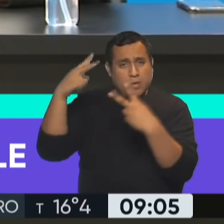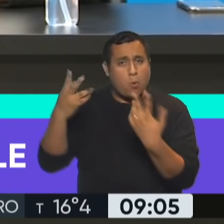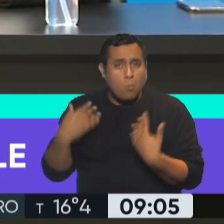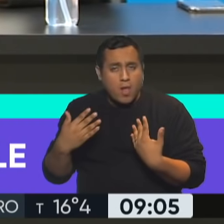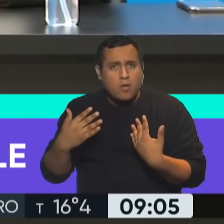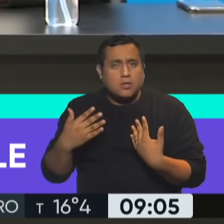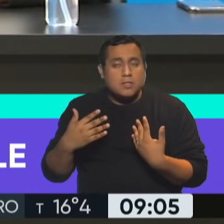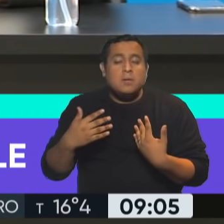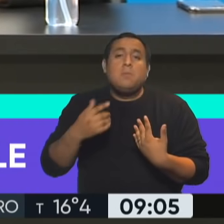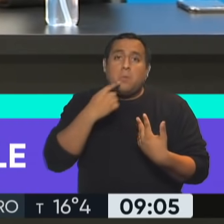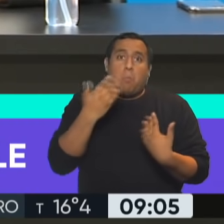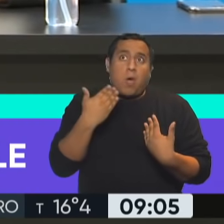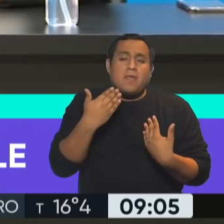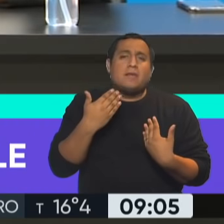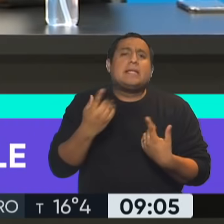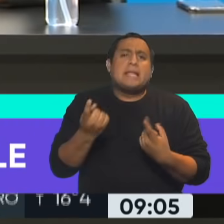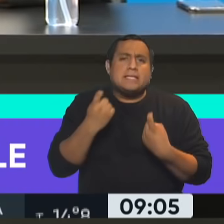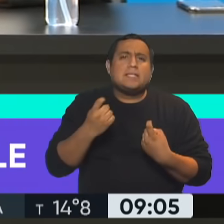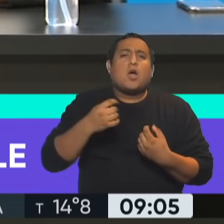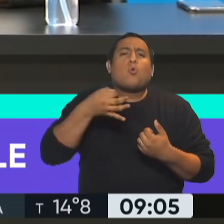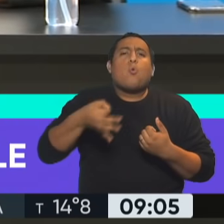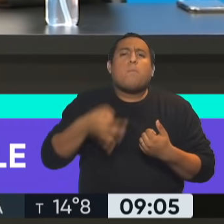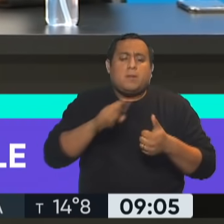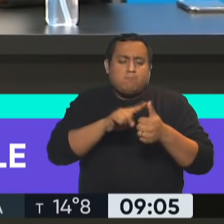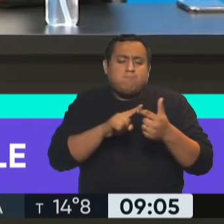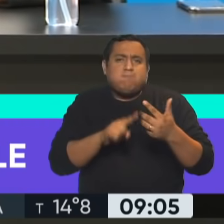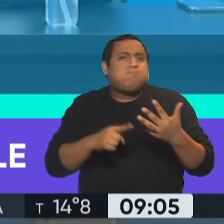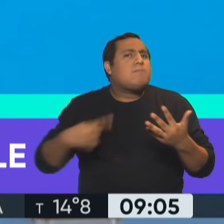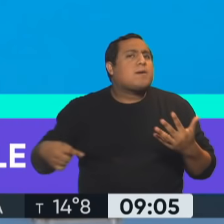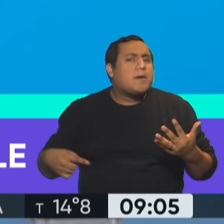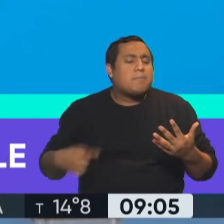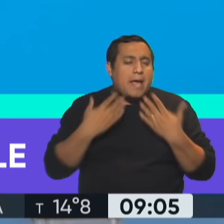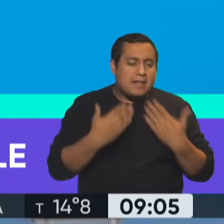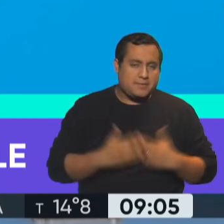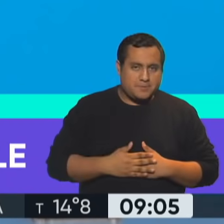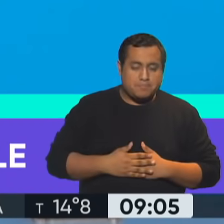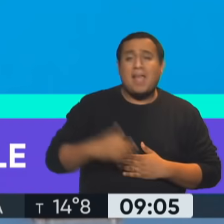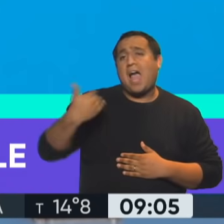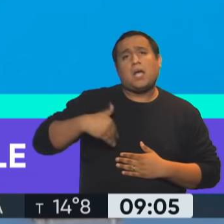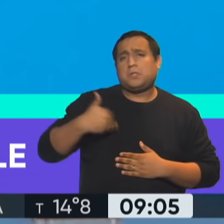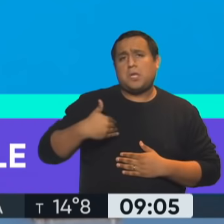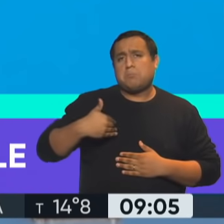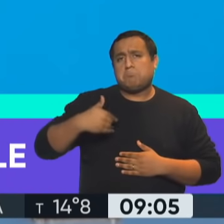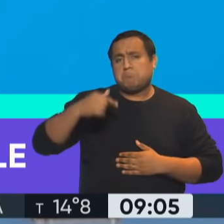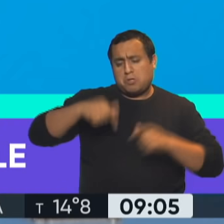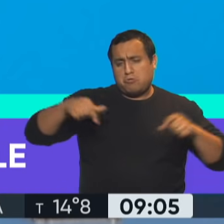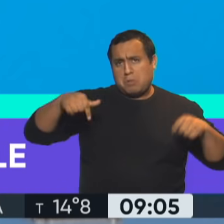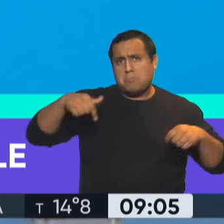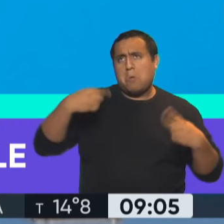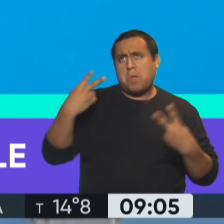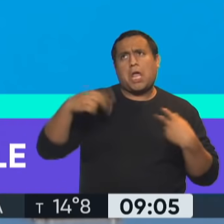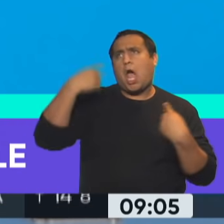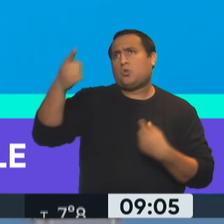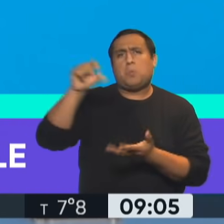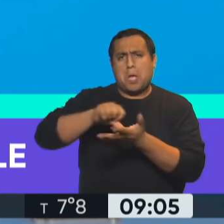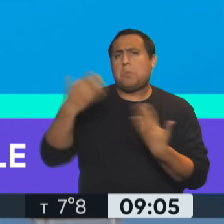los requerimientos para ese fin. Gracias. Y los argentinos en este momento pueden viajar al exterior por los fines que